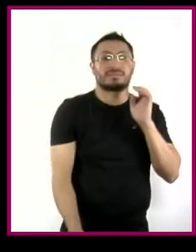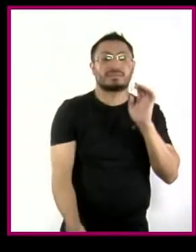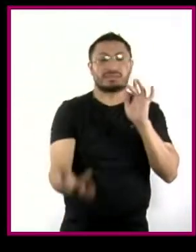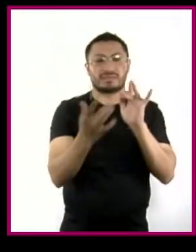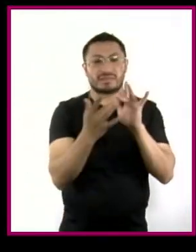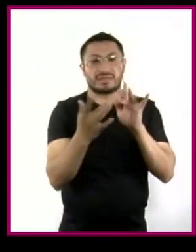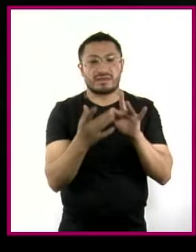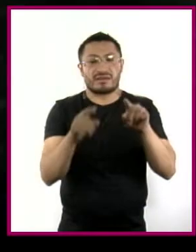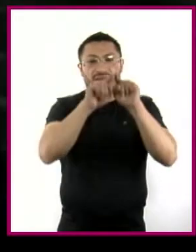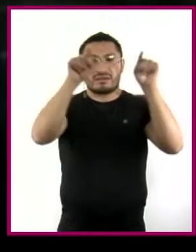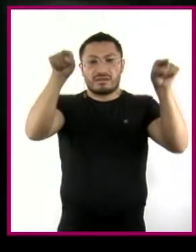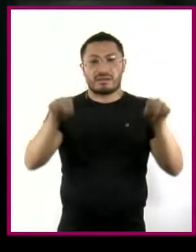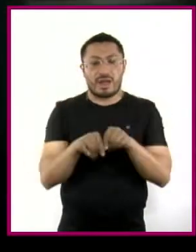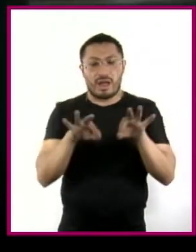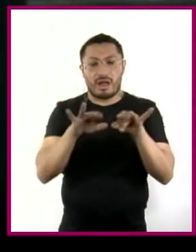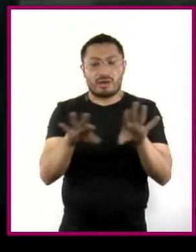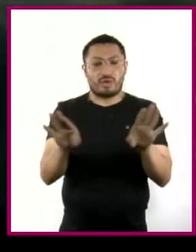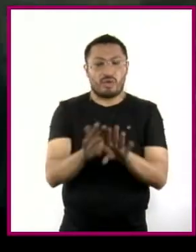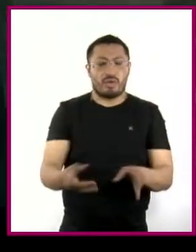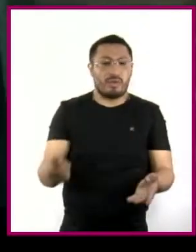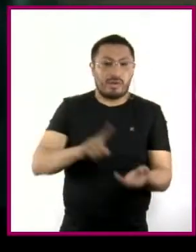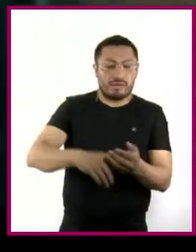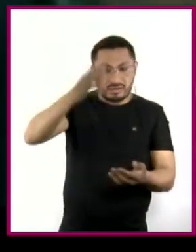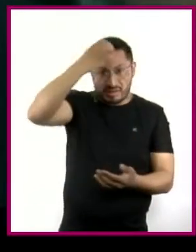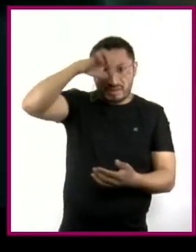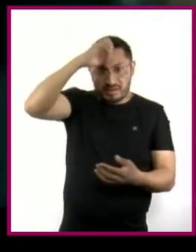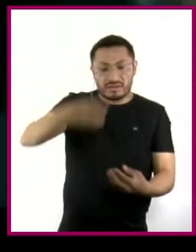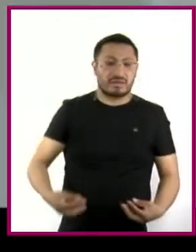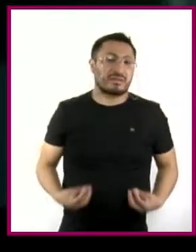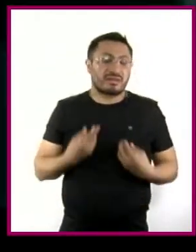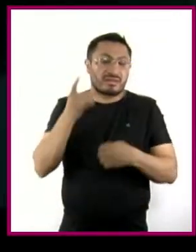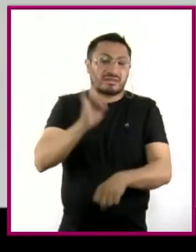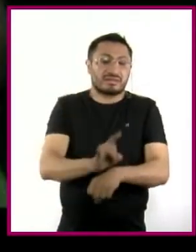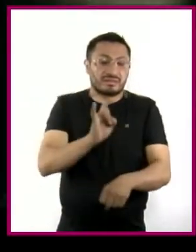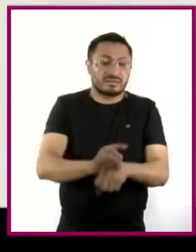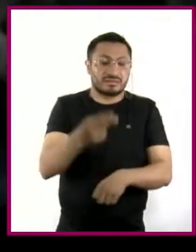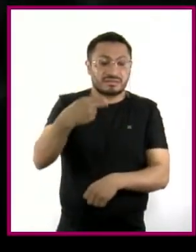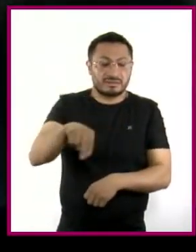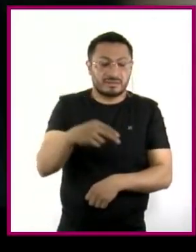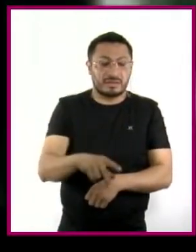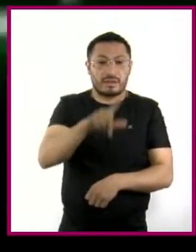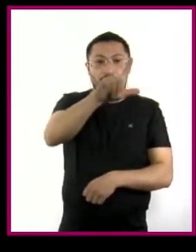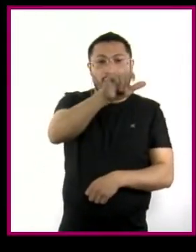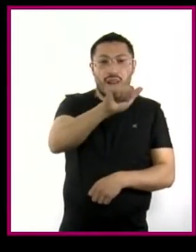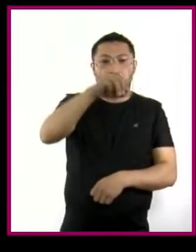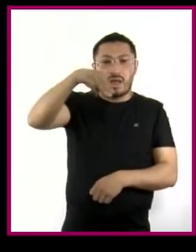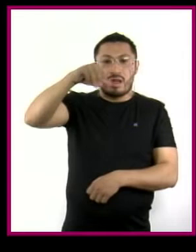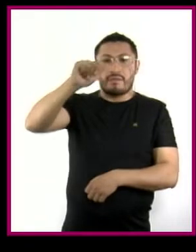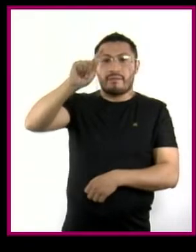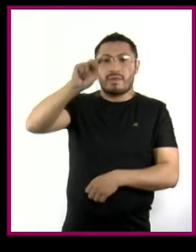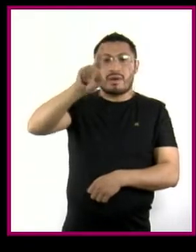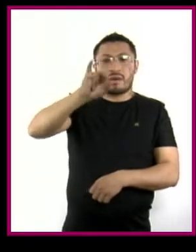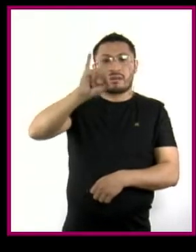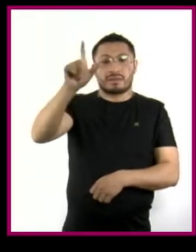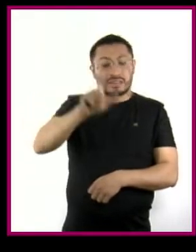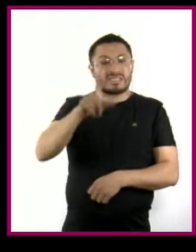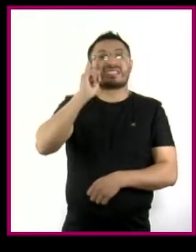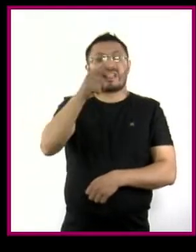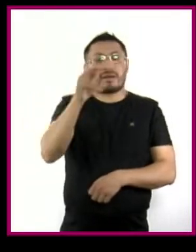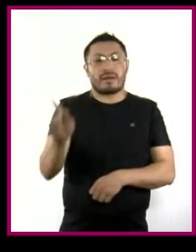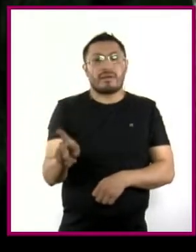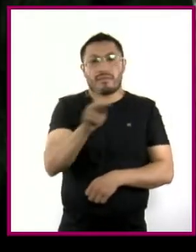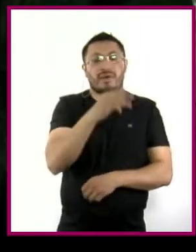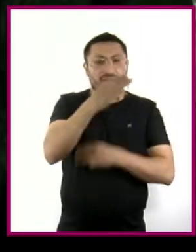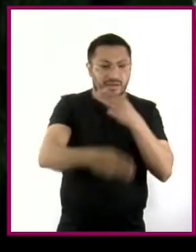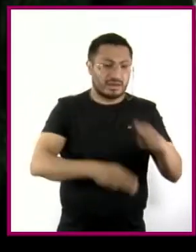una computadora que los hace experimentar una realidad virtual llamada la Matrix, que se parece mucho a nuestro